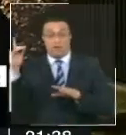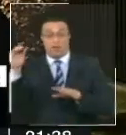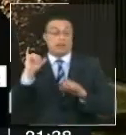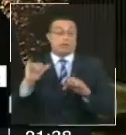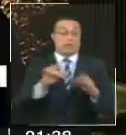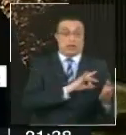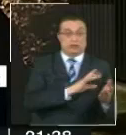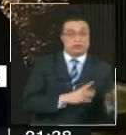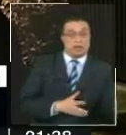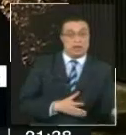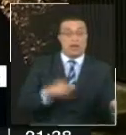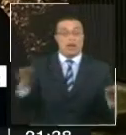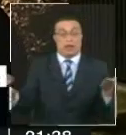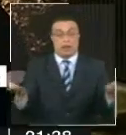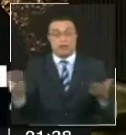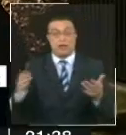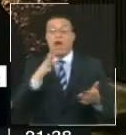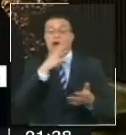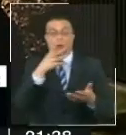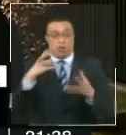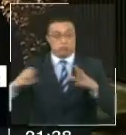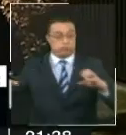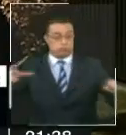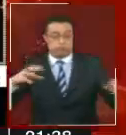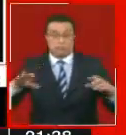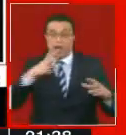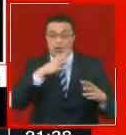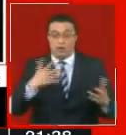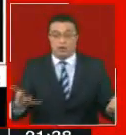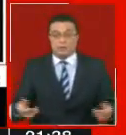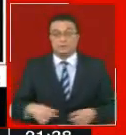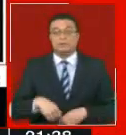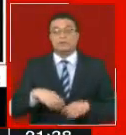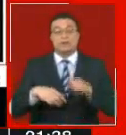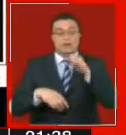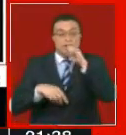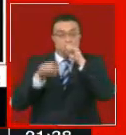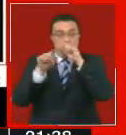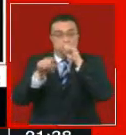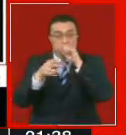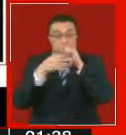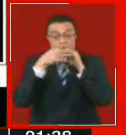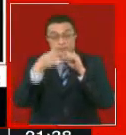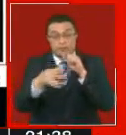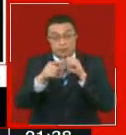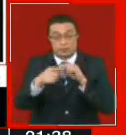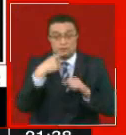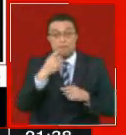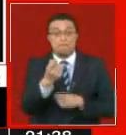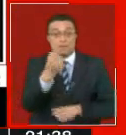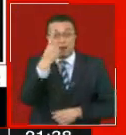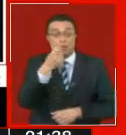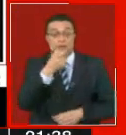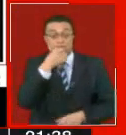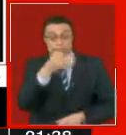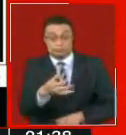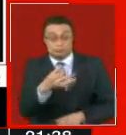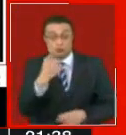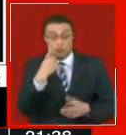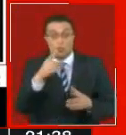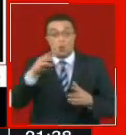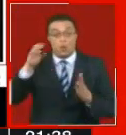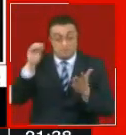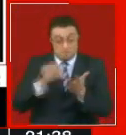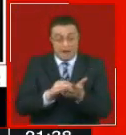Bolivia como a Chile respecto del uso razonable y equitativo de sus aguas o sea usted dice que el hecho de ser el primero que marca la discusión